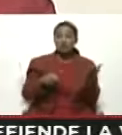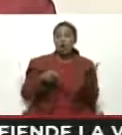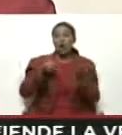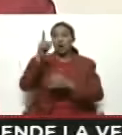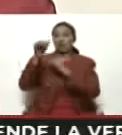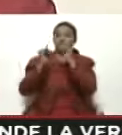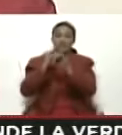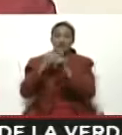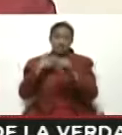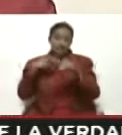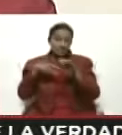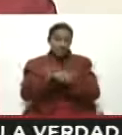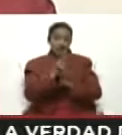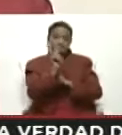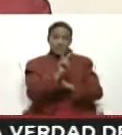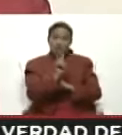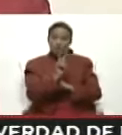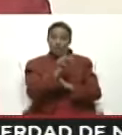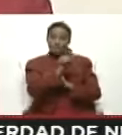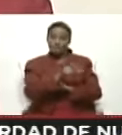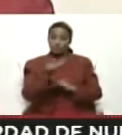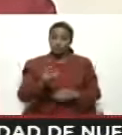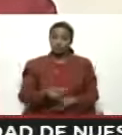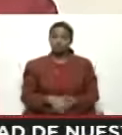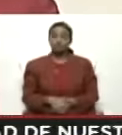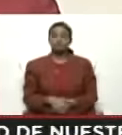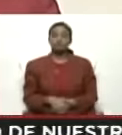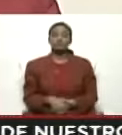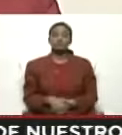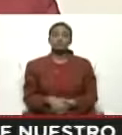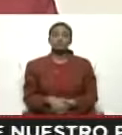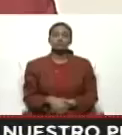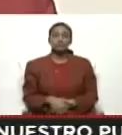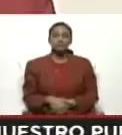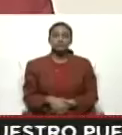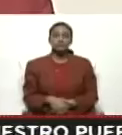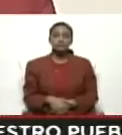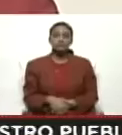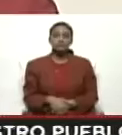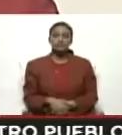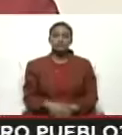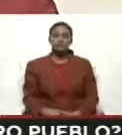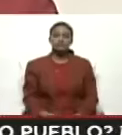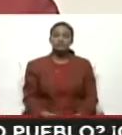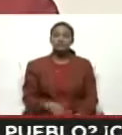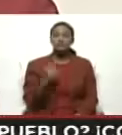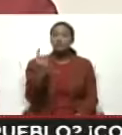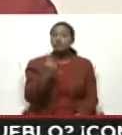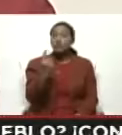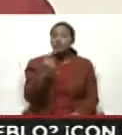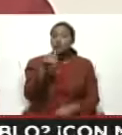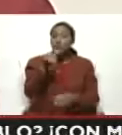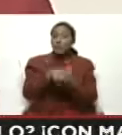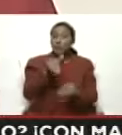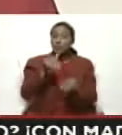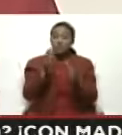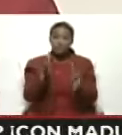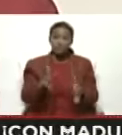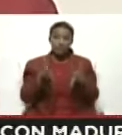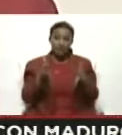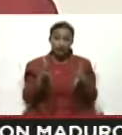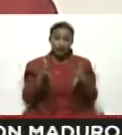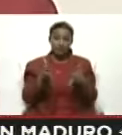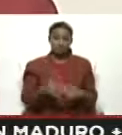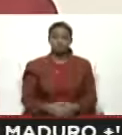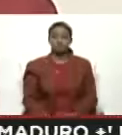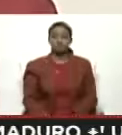extranjeras ante la ausencia de algo fundamental en democracia, que son los votos. Para ganar, ellos acuden al expediente de la